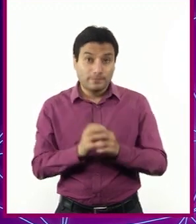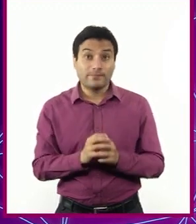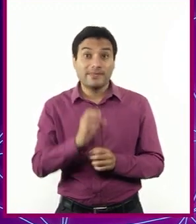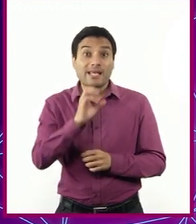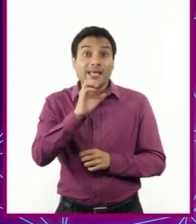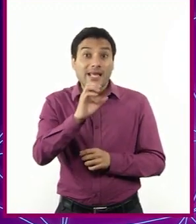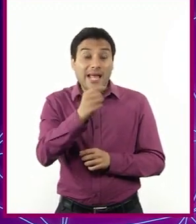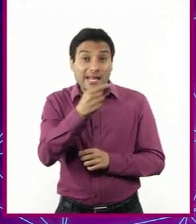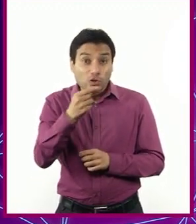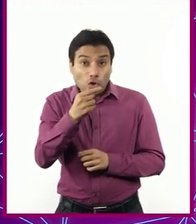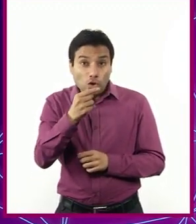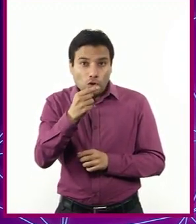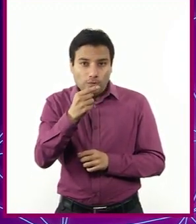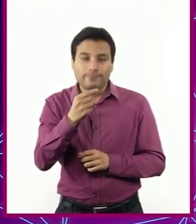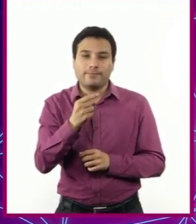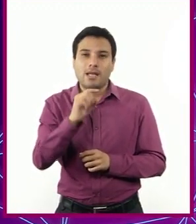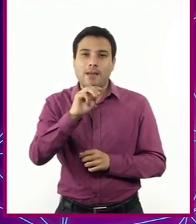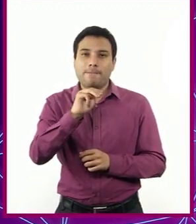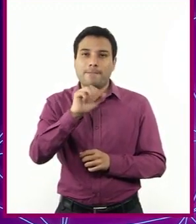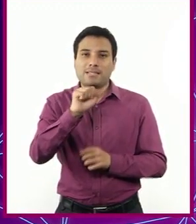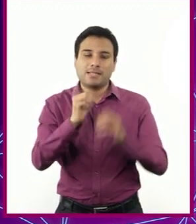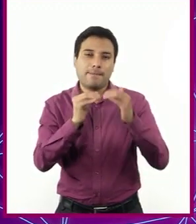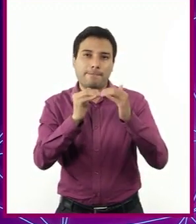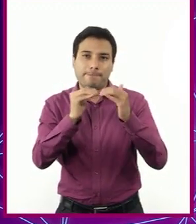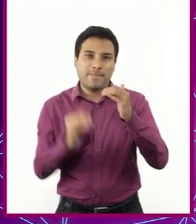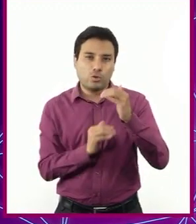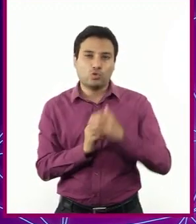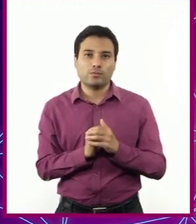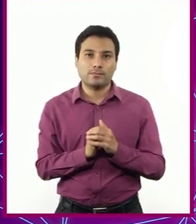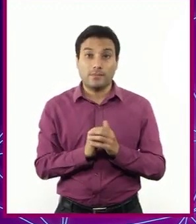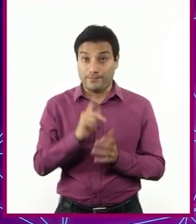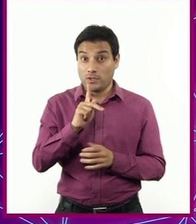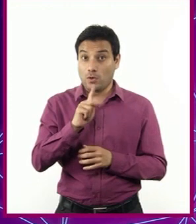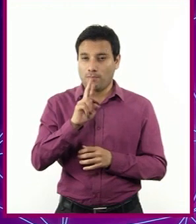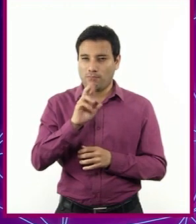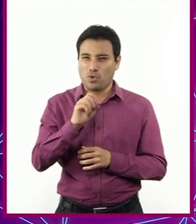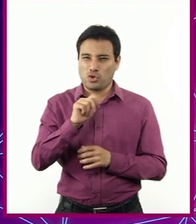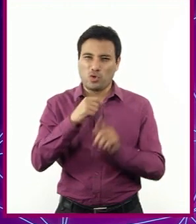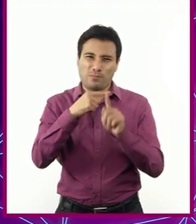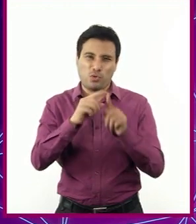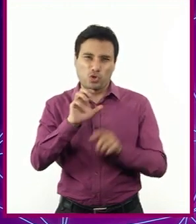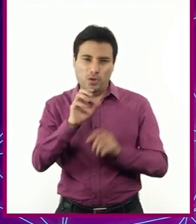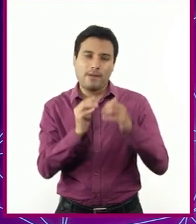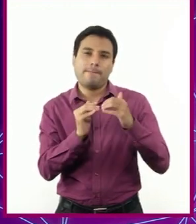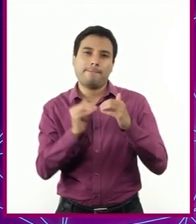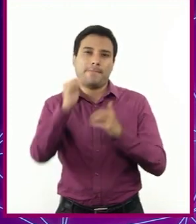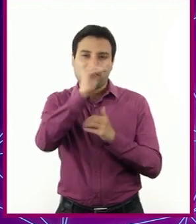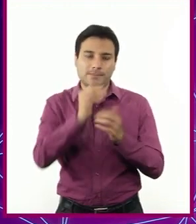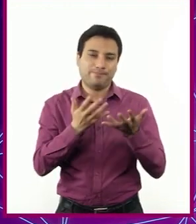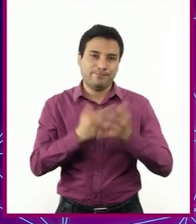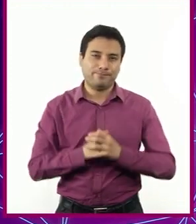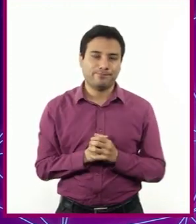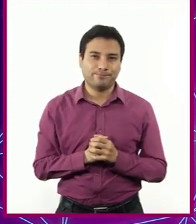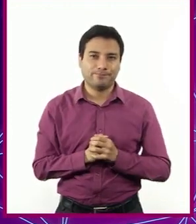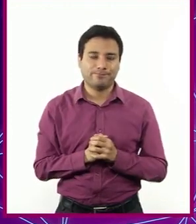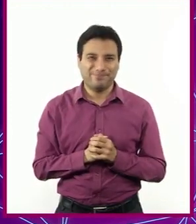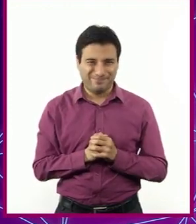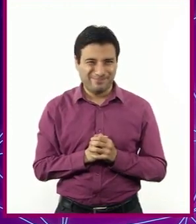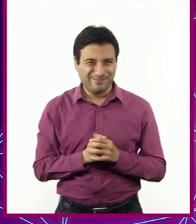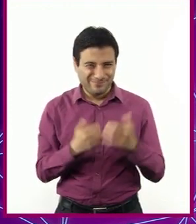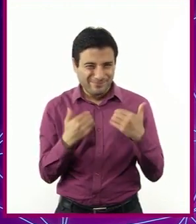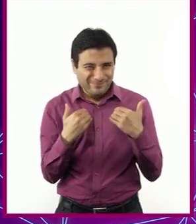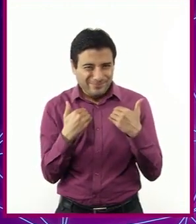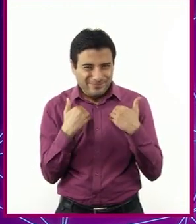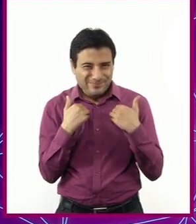la masa del protón. Con esto, ya sabemos que la masa del protón es mayor que la del electrón. En casa, se podrán